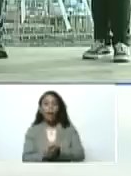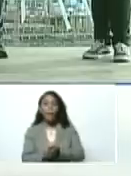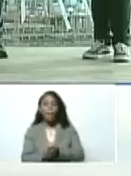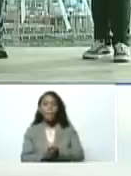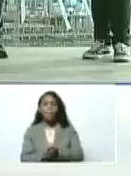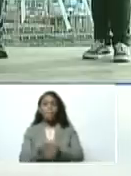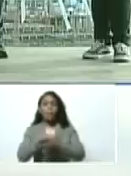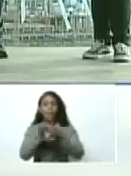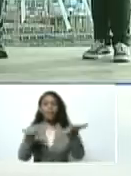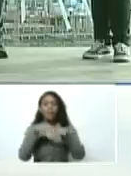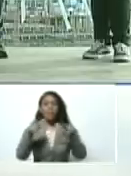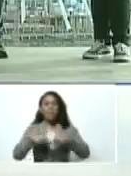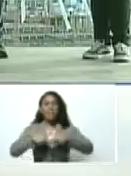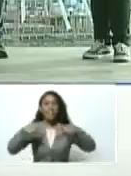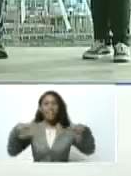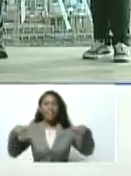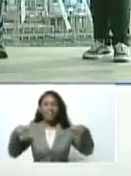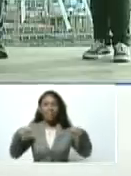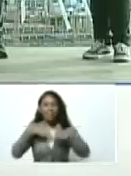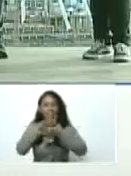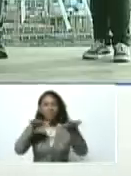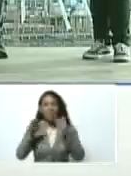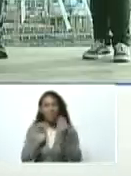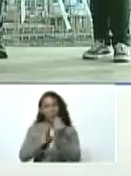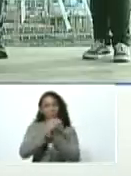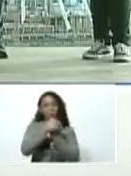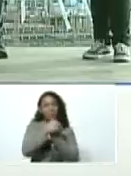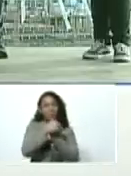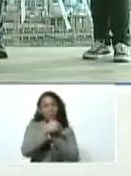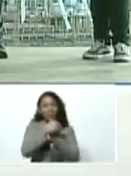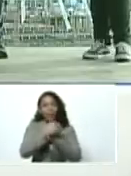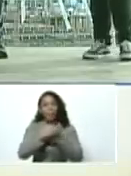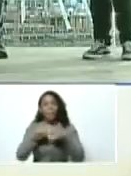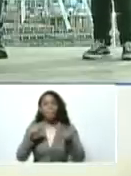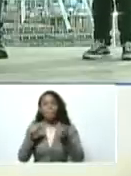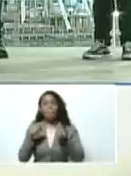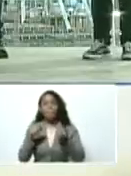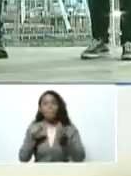Pantaleta, Playa Escondida, Playa Frufru.